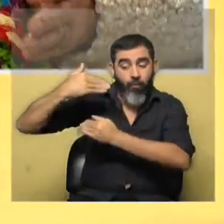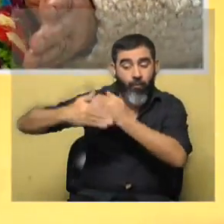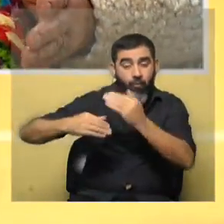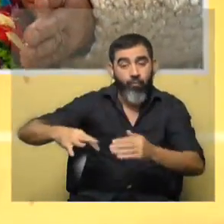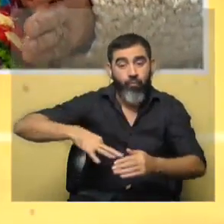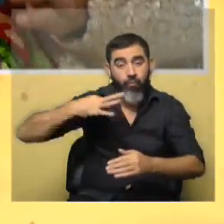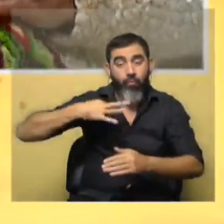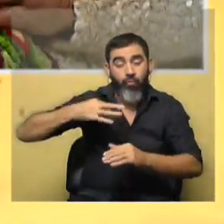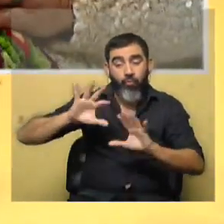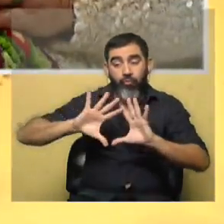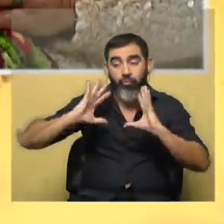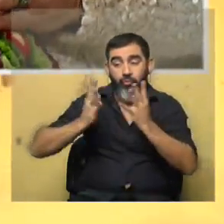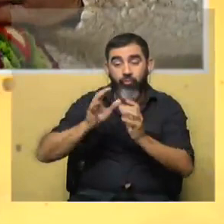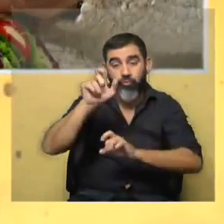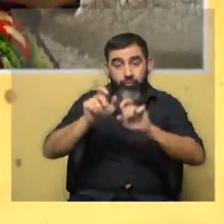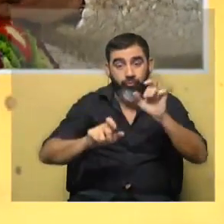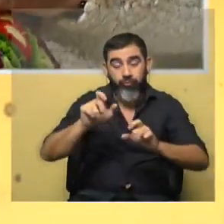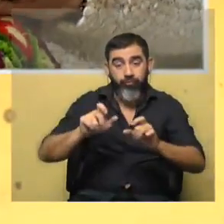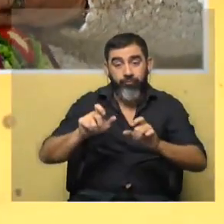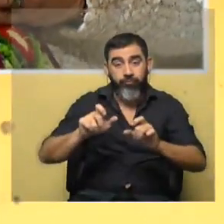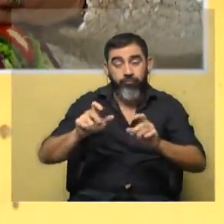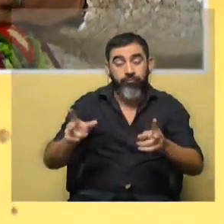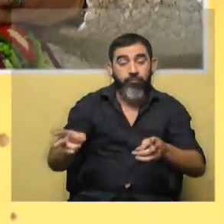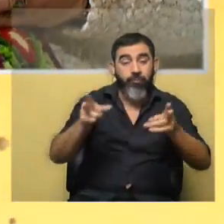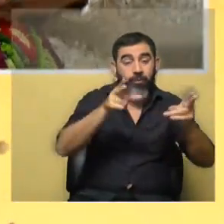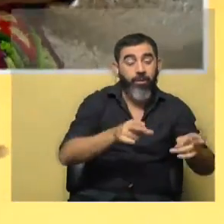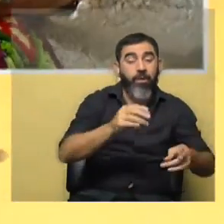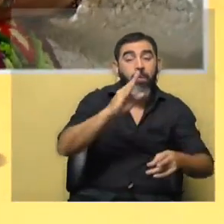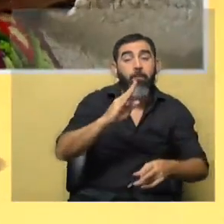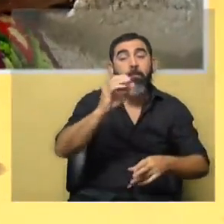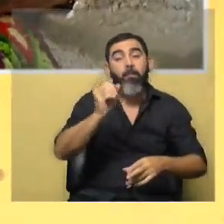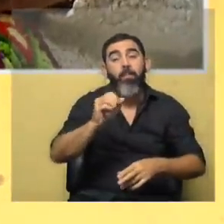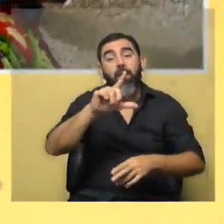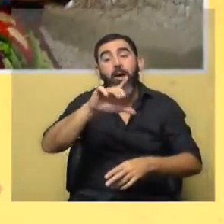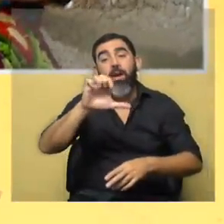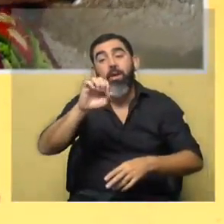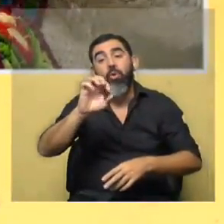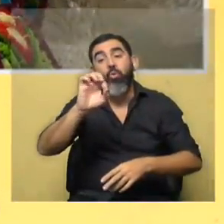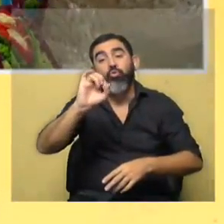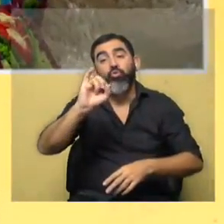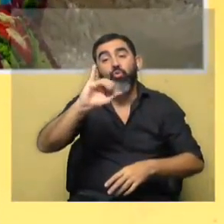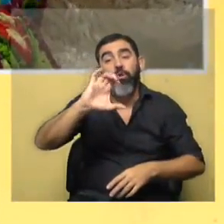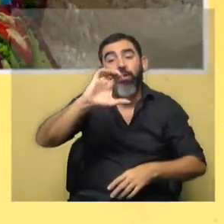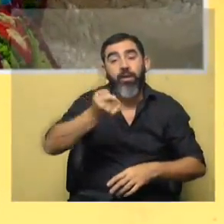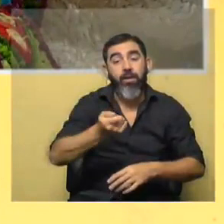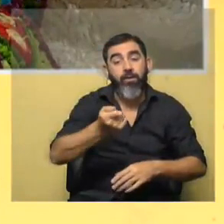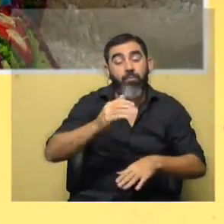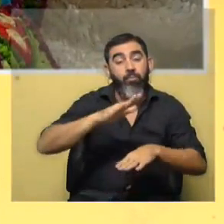en la Tierra, en la era paleozoica, que es un momento